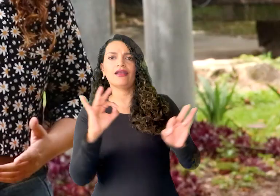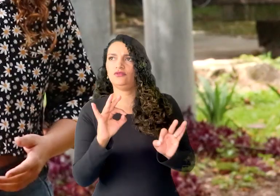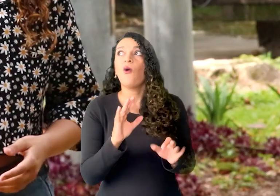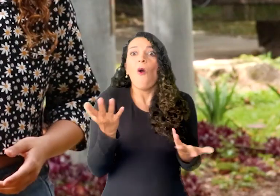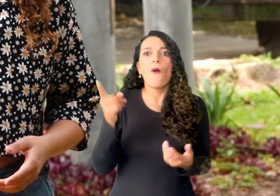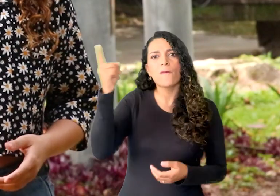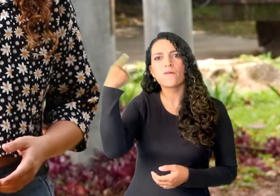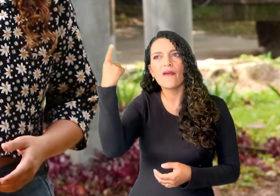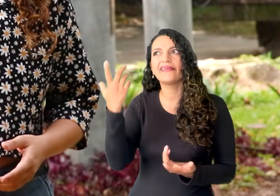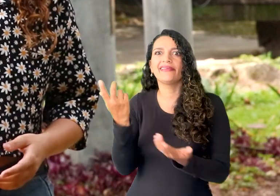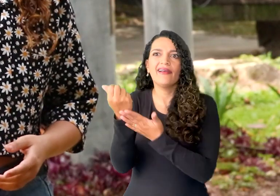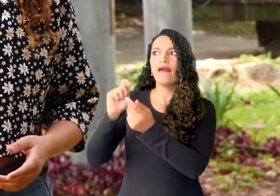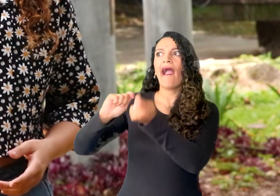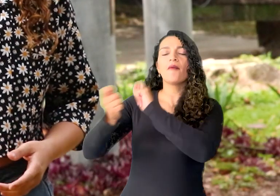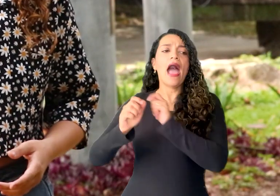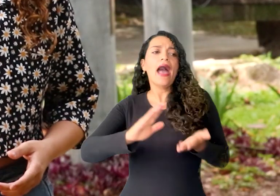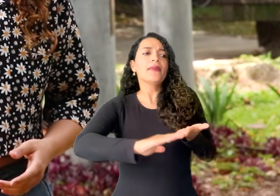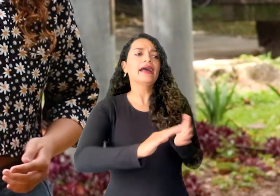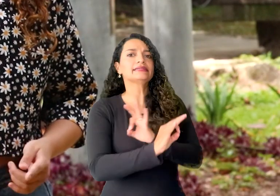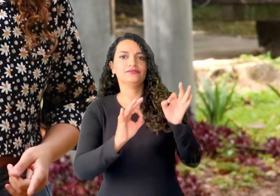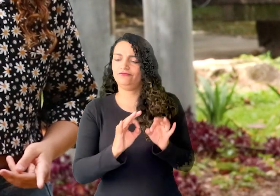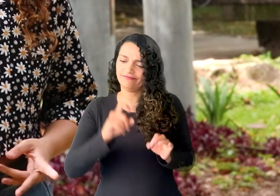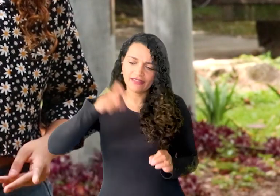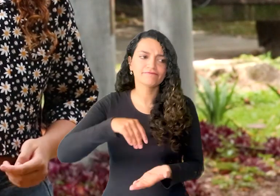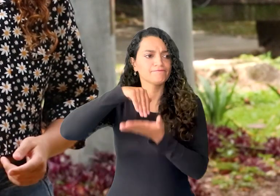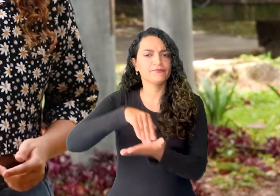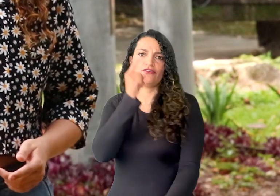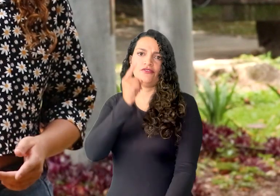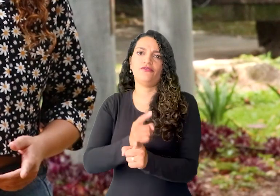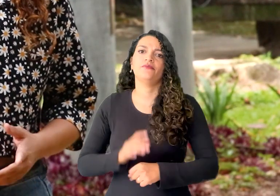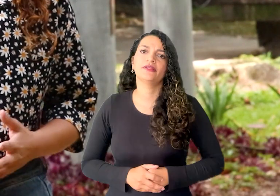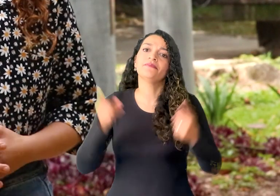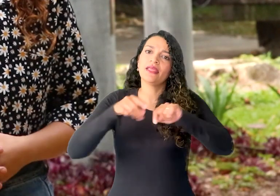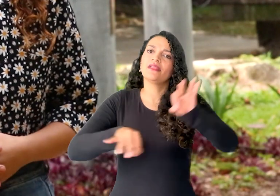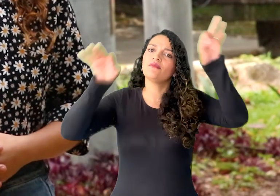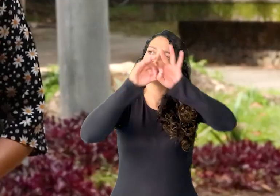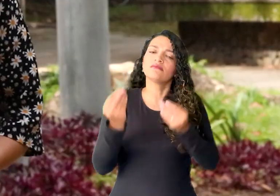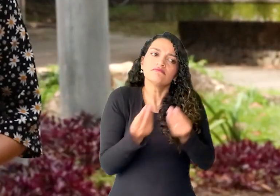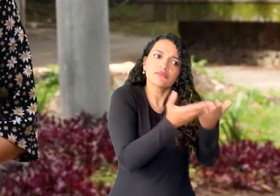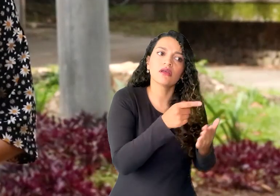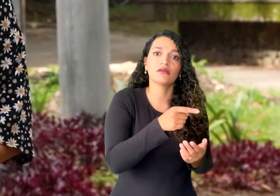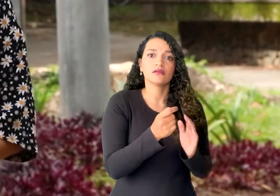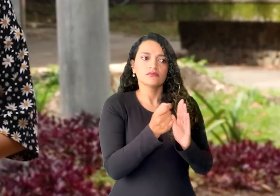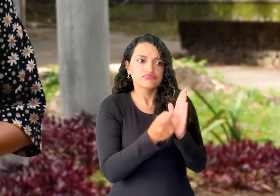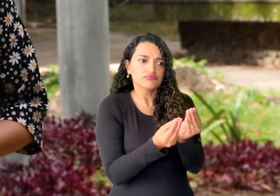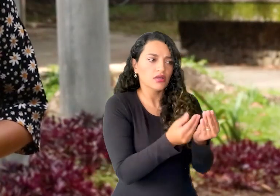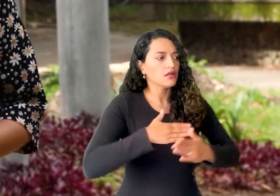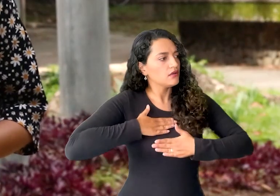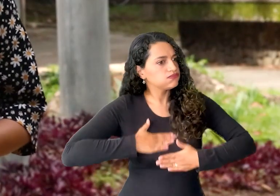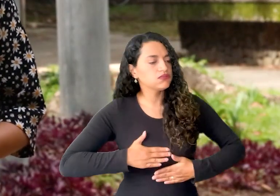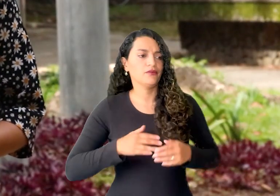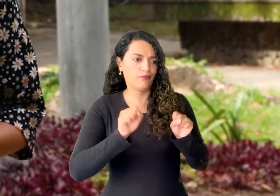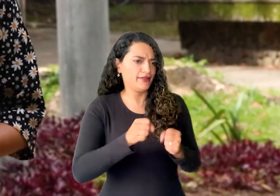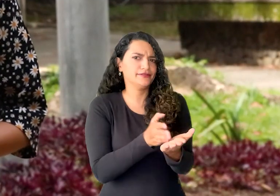que debe ser contundente, irrenunciable y no sujeta a relatividades políticas y económicas. De la misma manera, deben